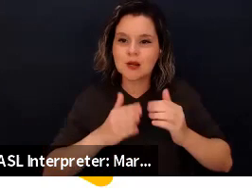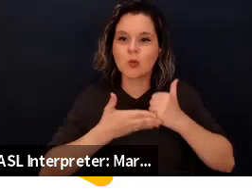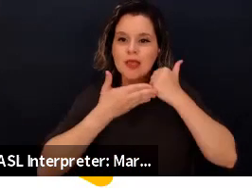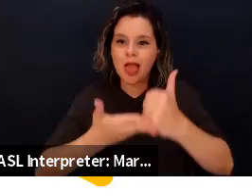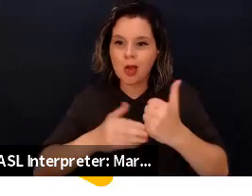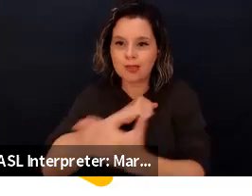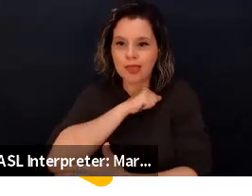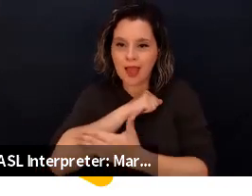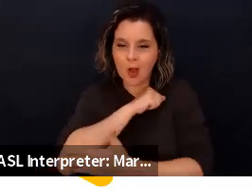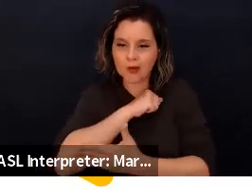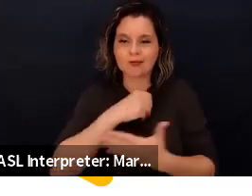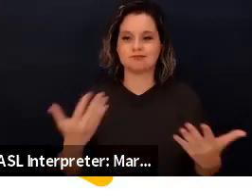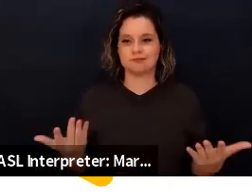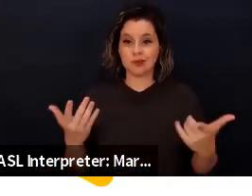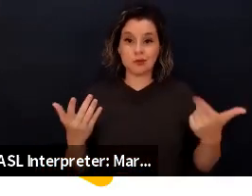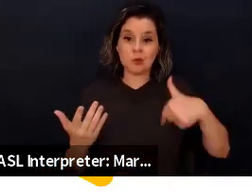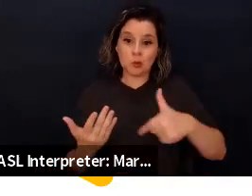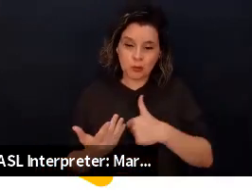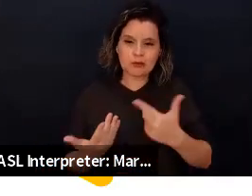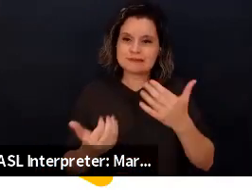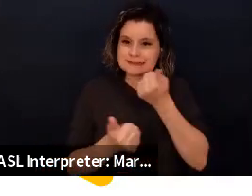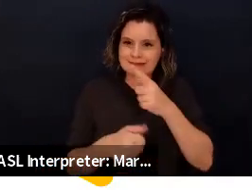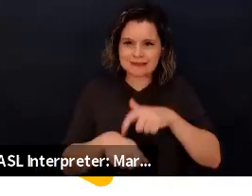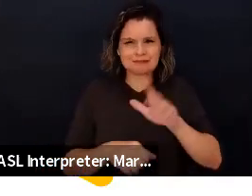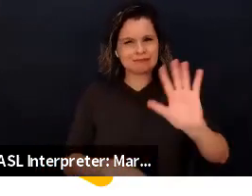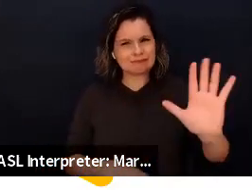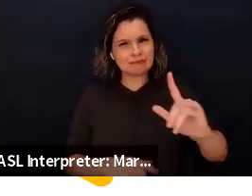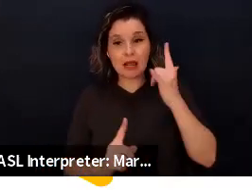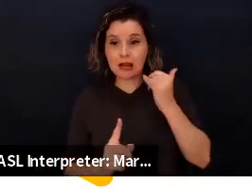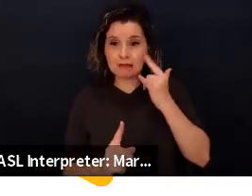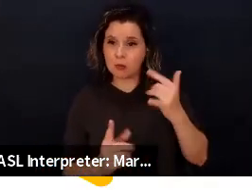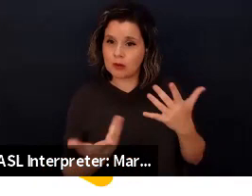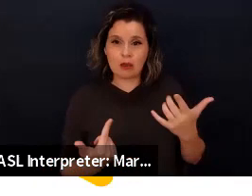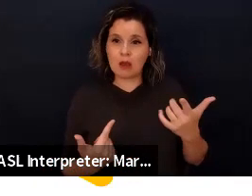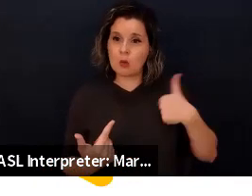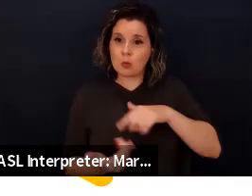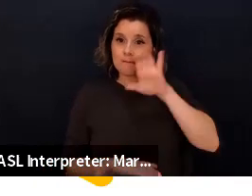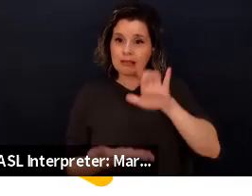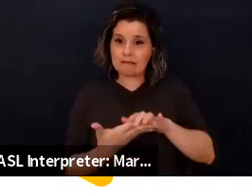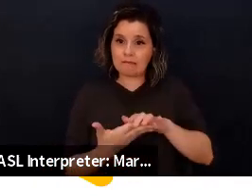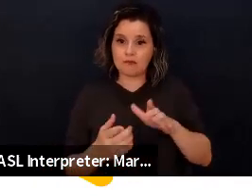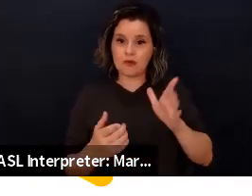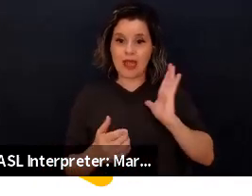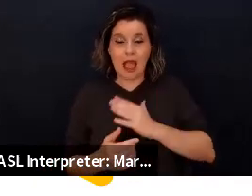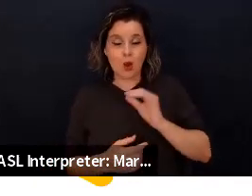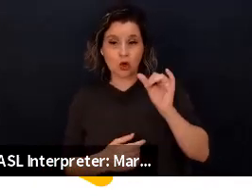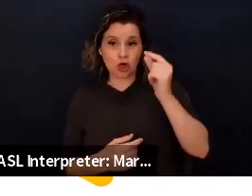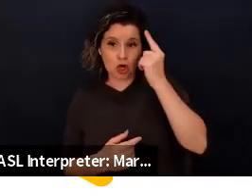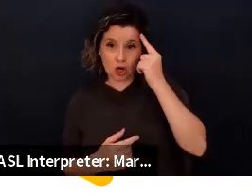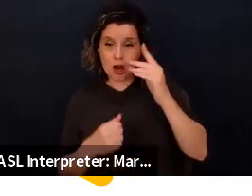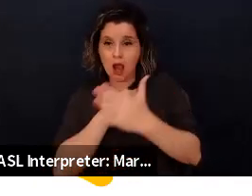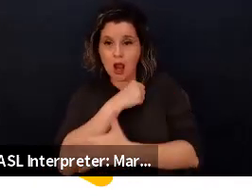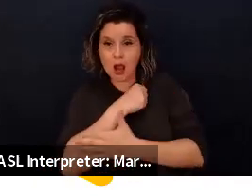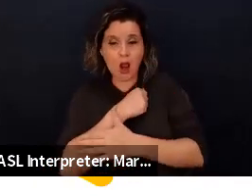condados. Entonces, hemos pasado varias leyes para decir, ¿sabes qué? En California nosotros creemos que nuestros gobiernos no deben de tener